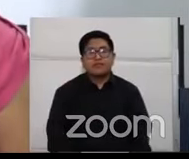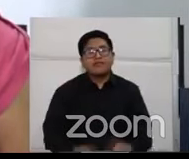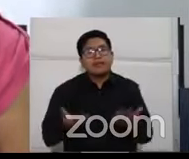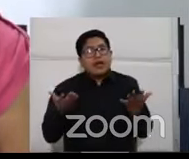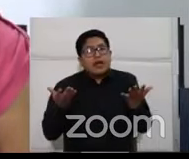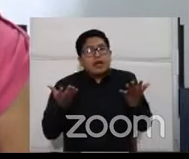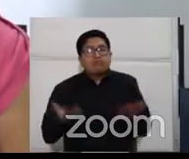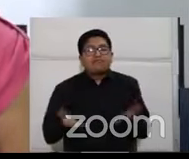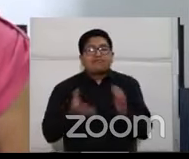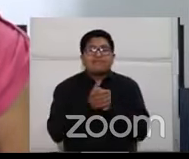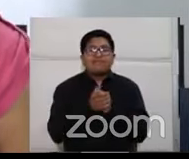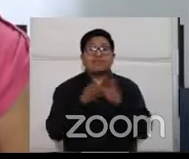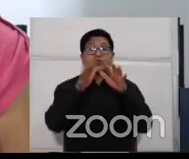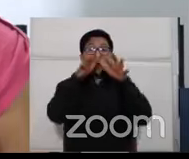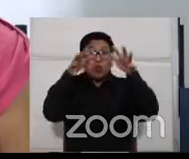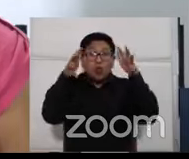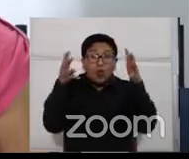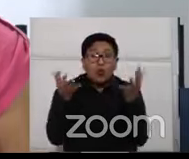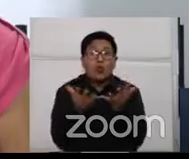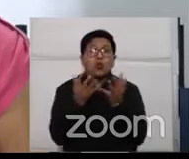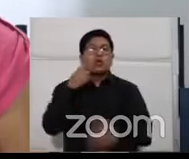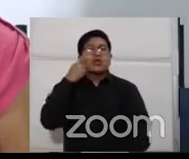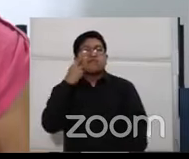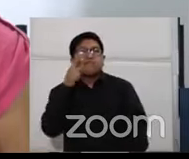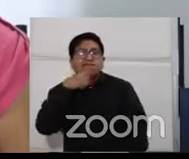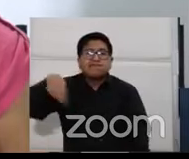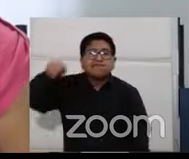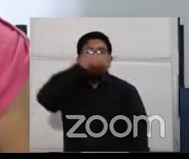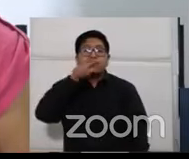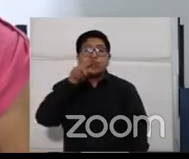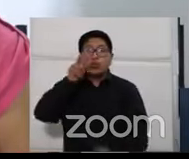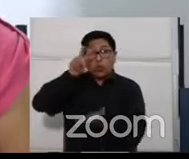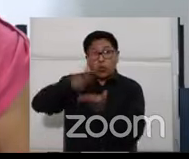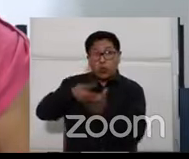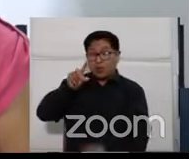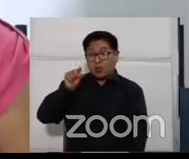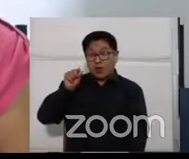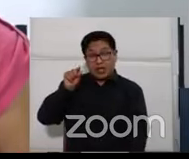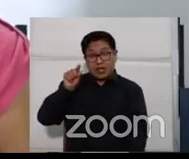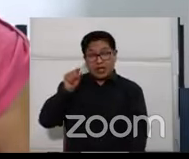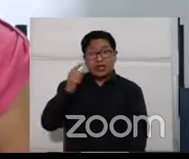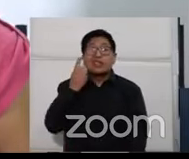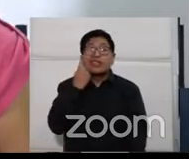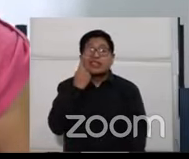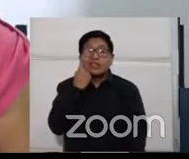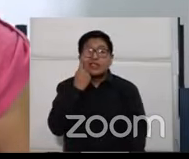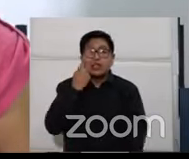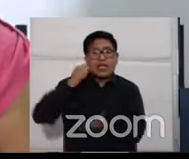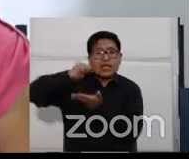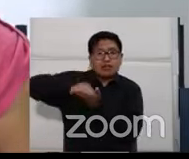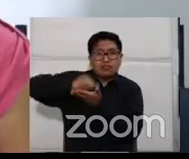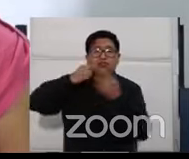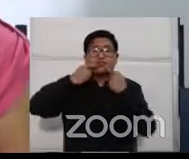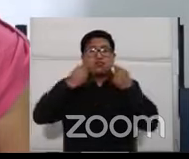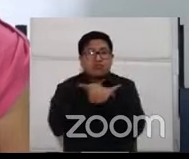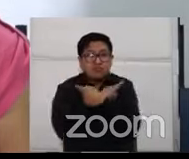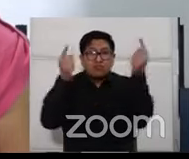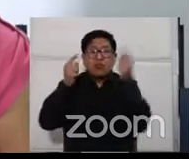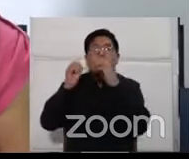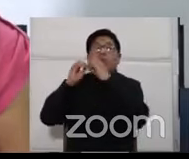mundiales sobre trabajo infantil en la gestión 2020 publicadas recientemente por la organización internacional de